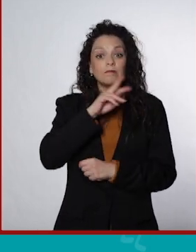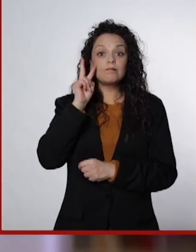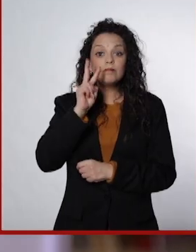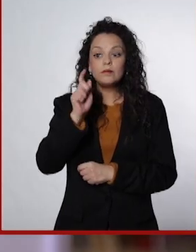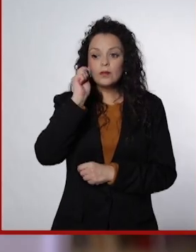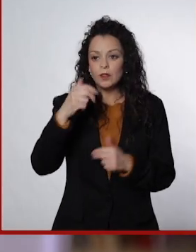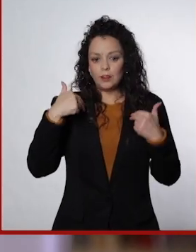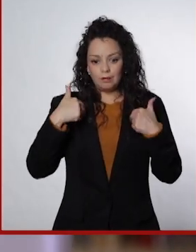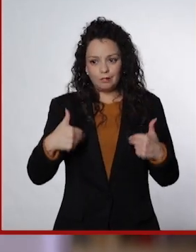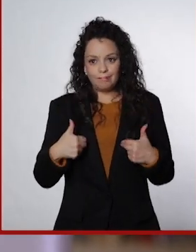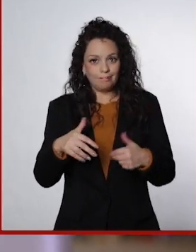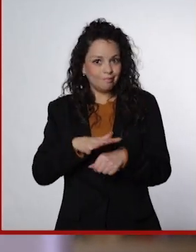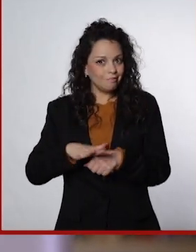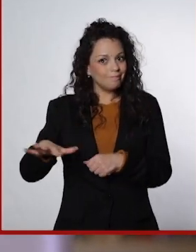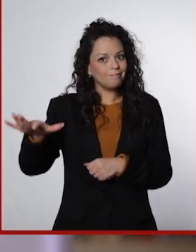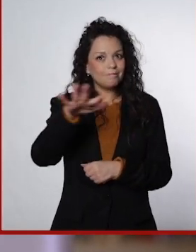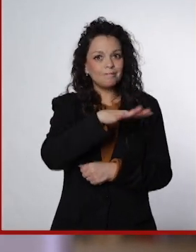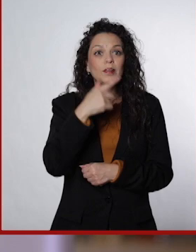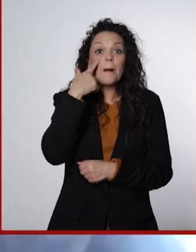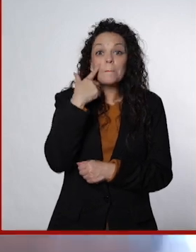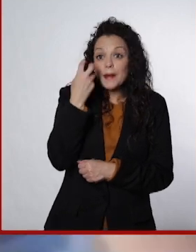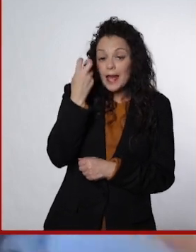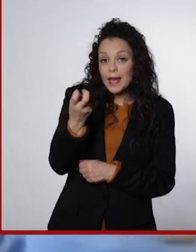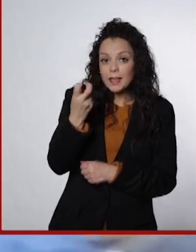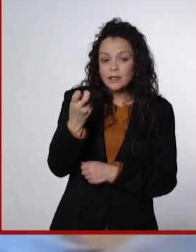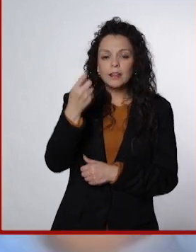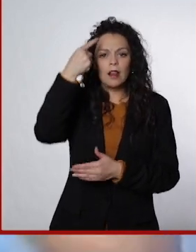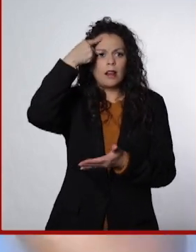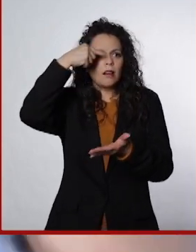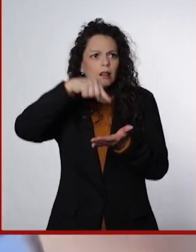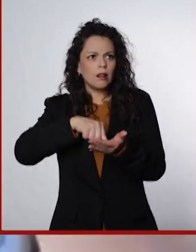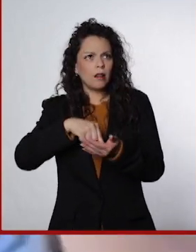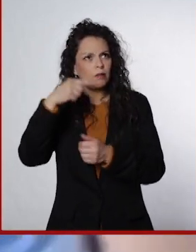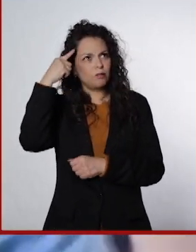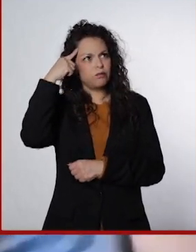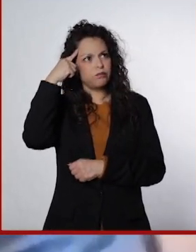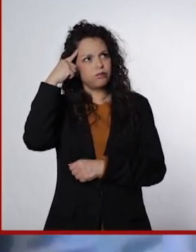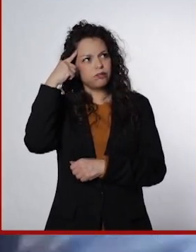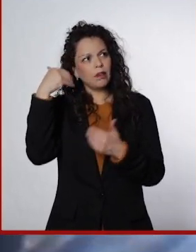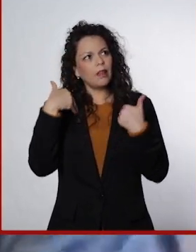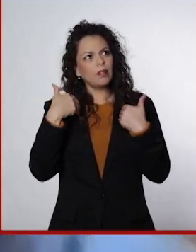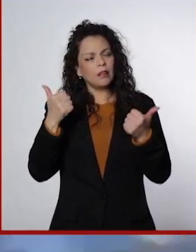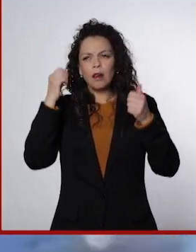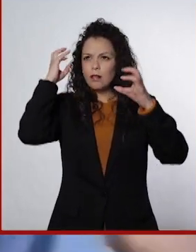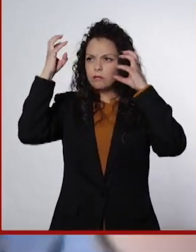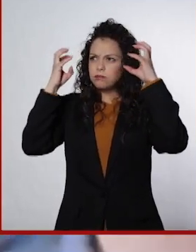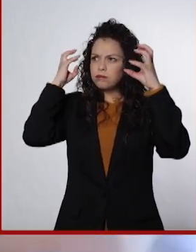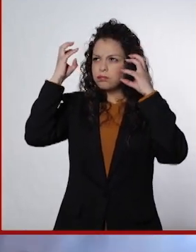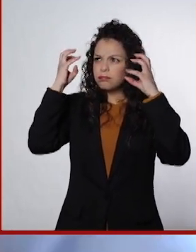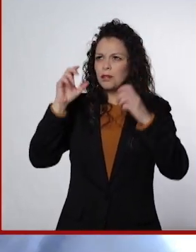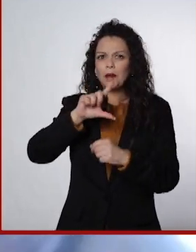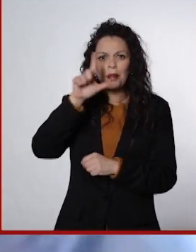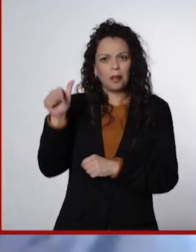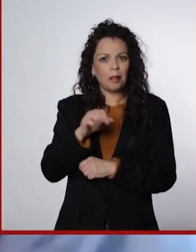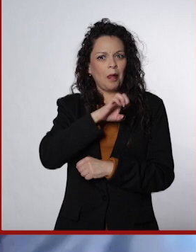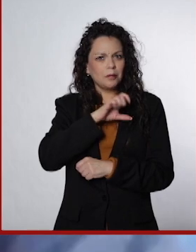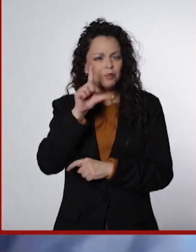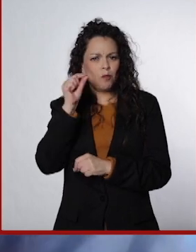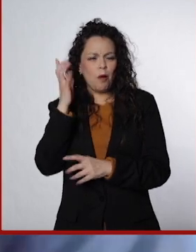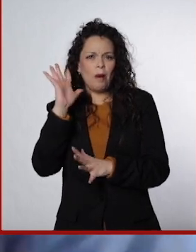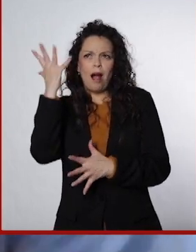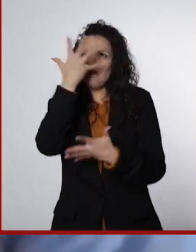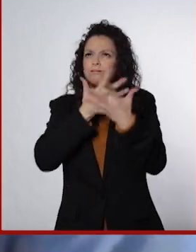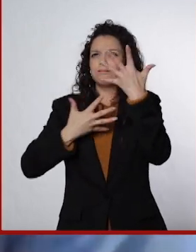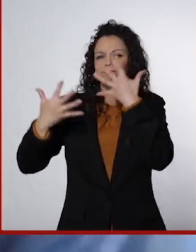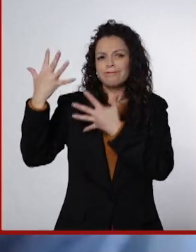humanos. Usemos eso que observamos y creemos que lo que pensamos es, y hacemos un batidillo ahí medio especial